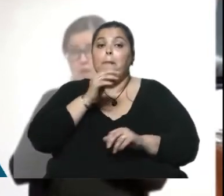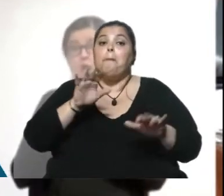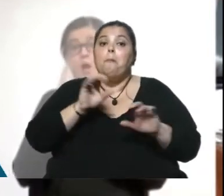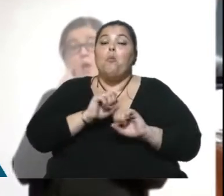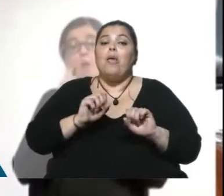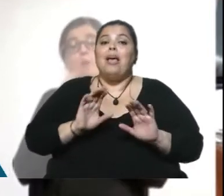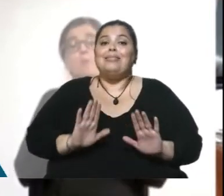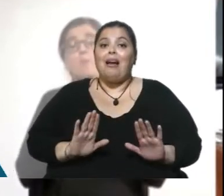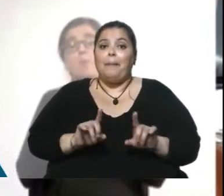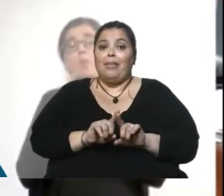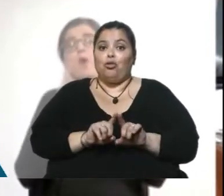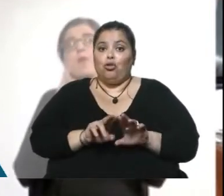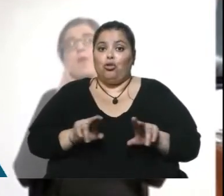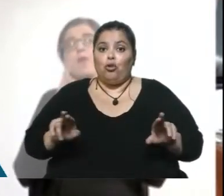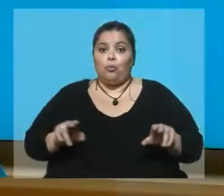habrá estancamiento